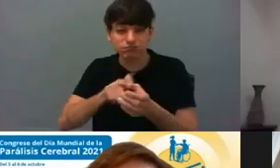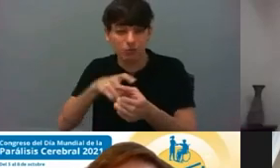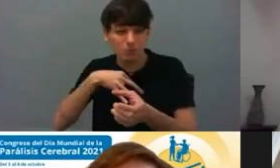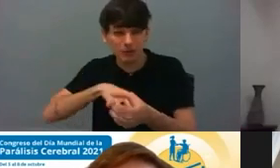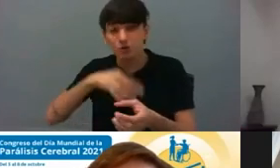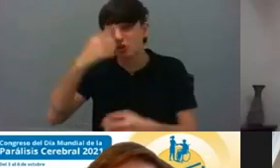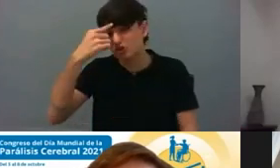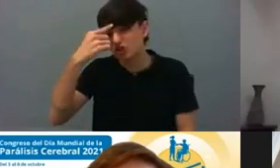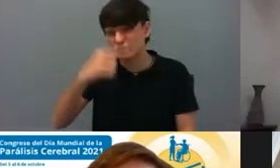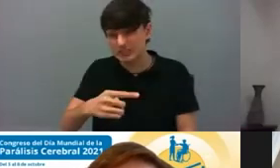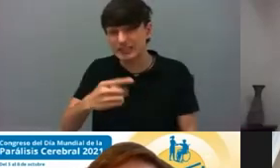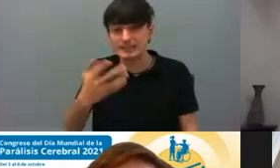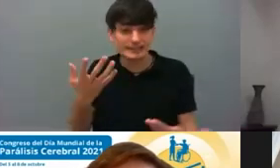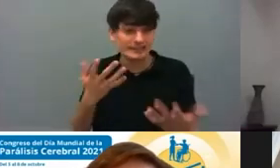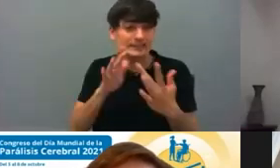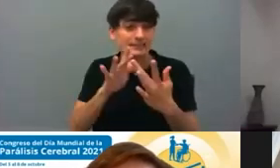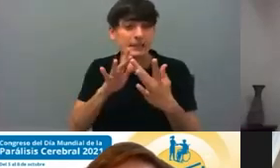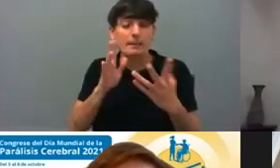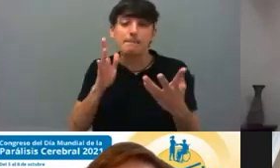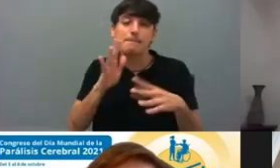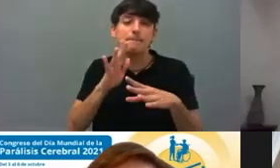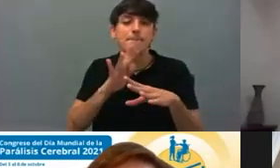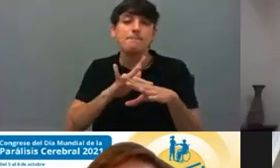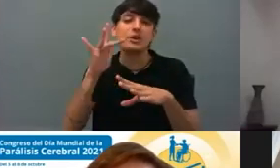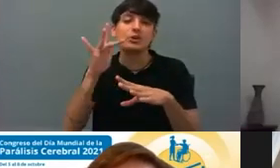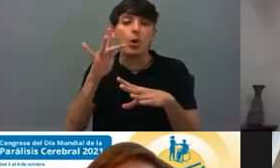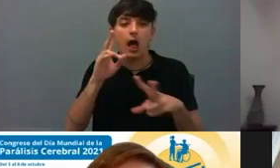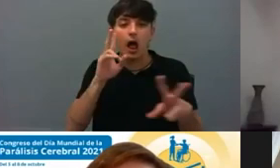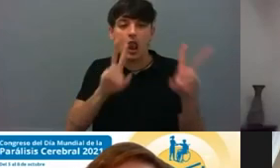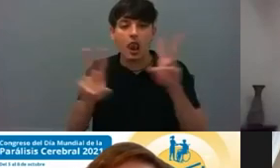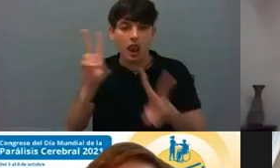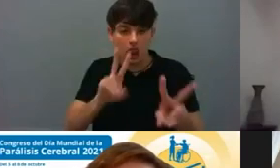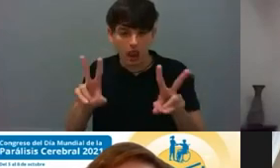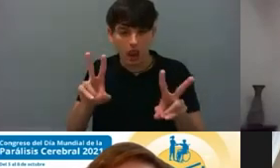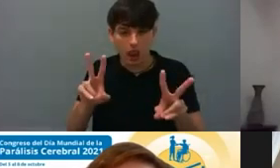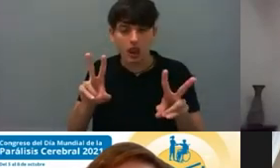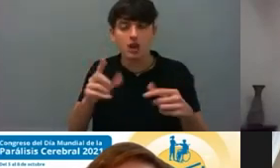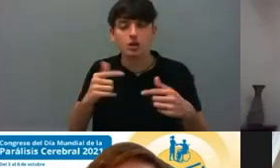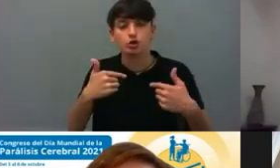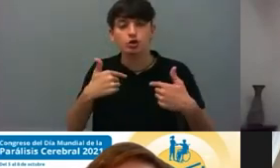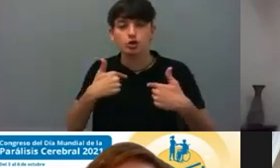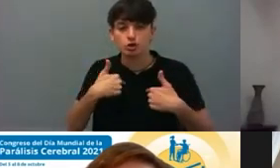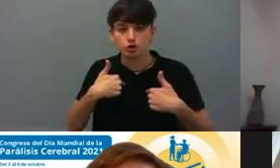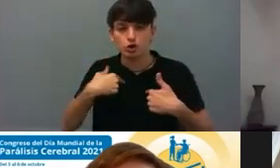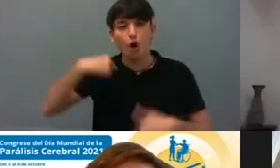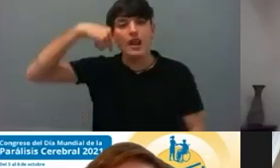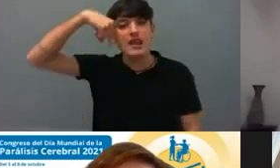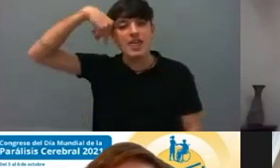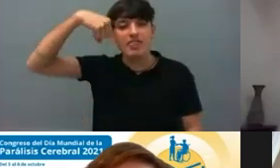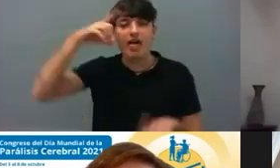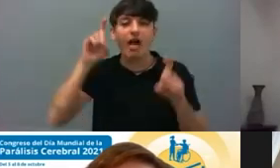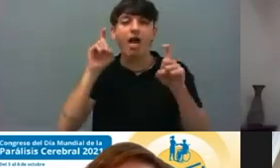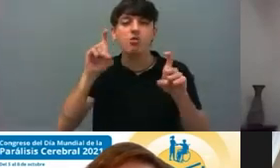de forma virtual, ¿no? Pero siempre es bueno. Yo soy licenciada en educación especial y